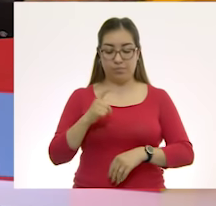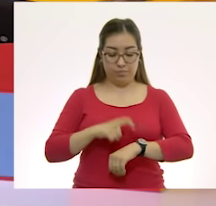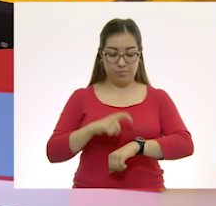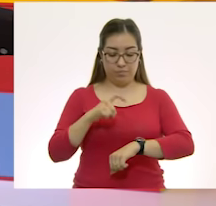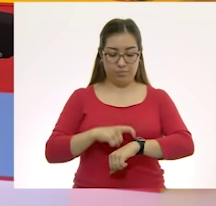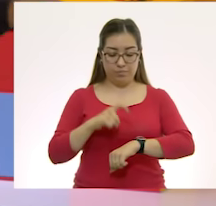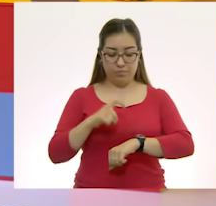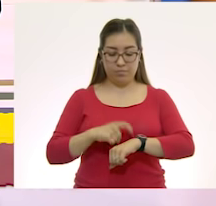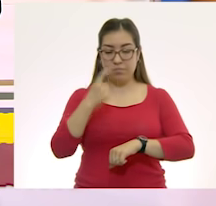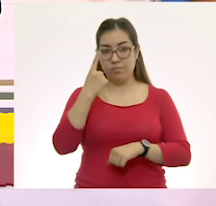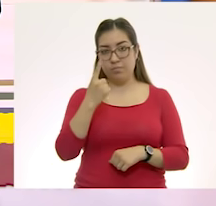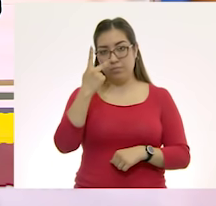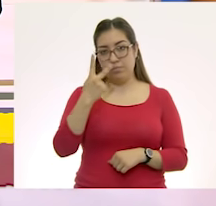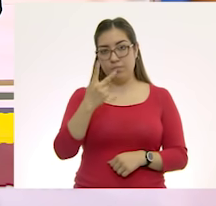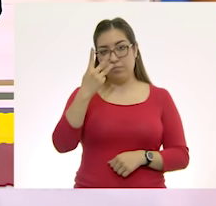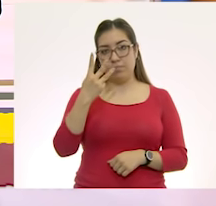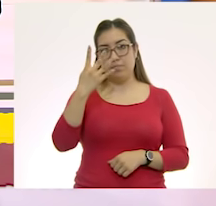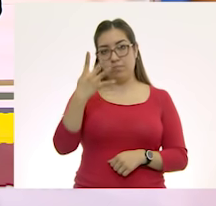1, 2, 3, 4. Y regresamos igual.